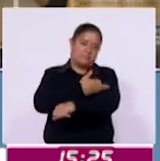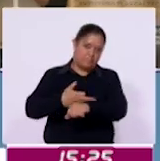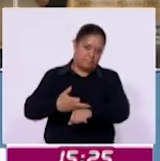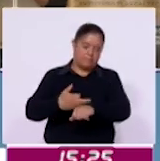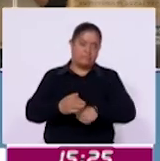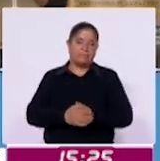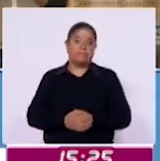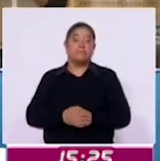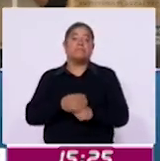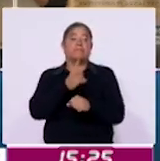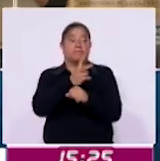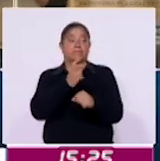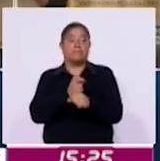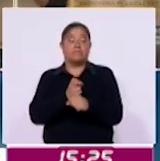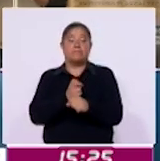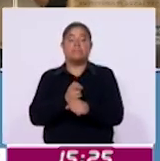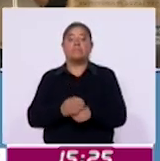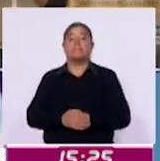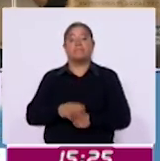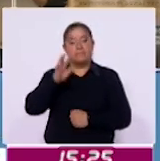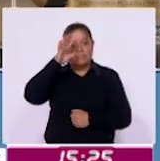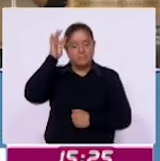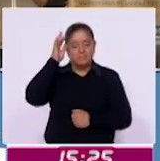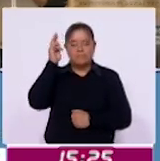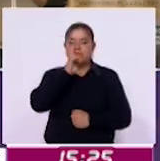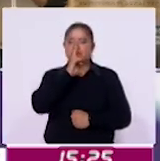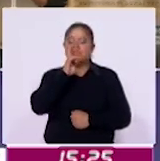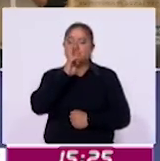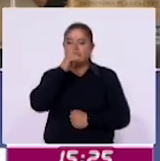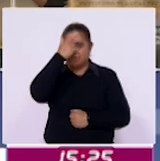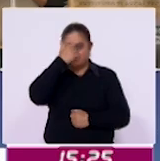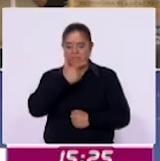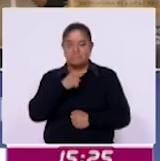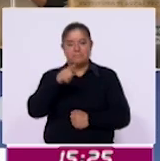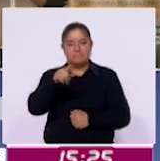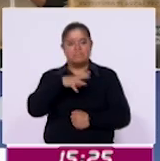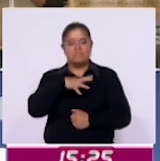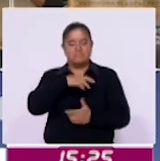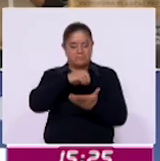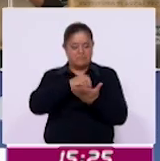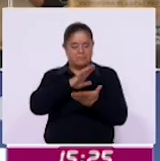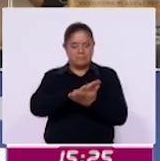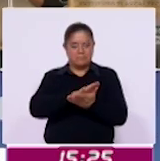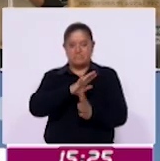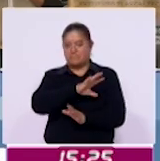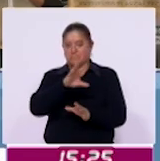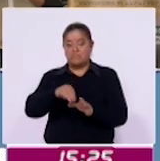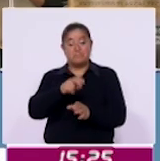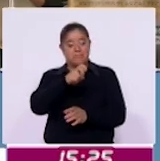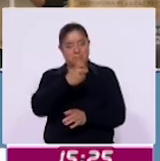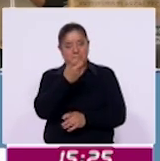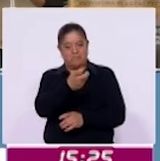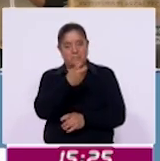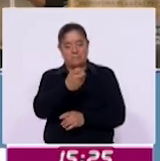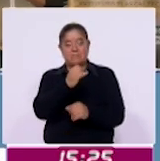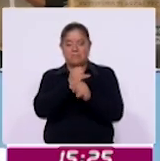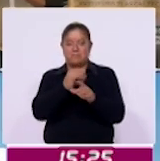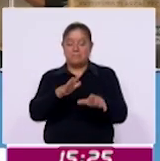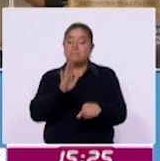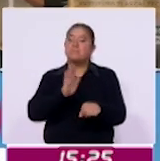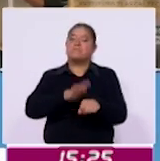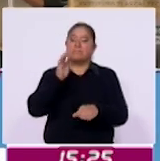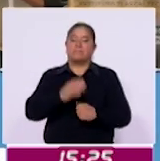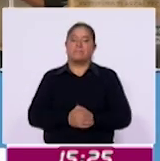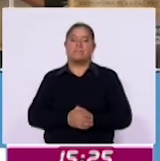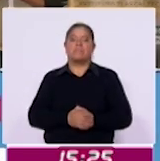Le invitamos a que en nuestra tercera emisión de Corazón Noticias consulte todos los detalles, ahí le estaremos informando. Regresamos los micrófonos, que